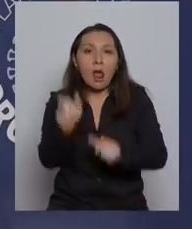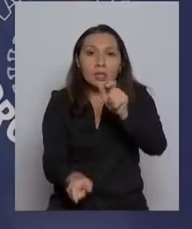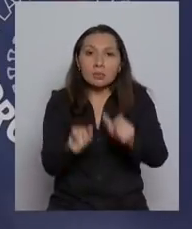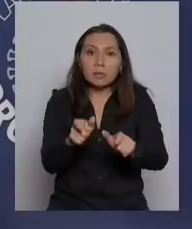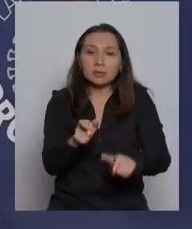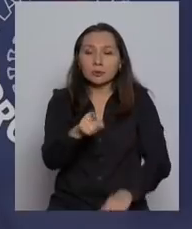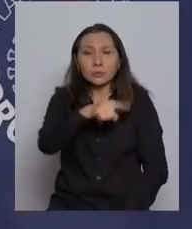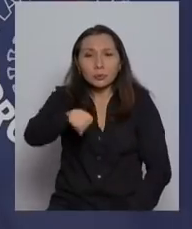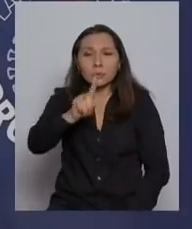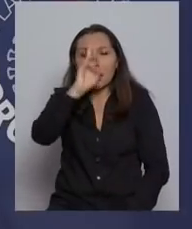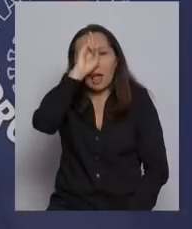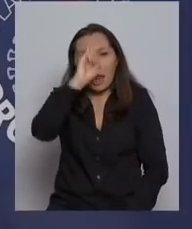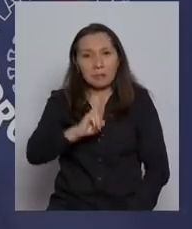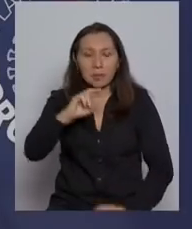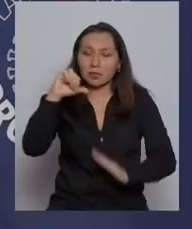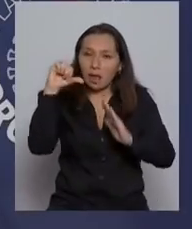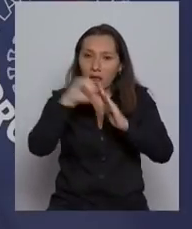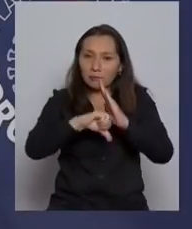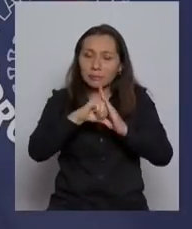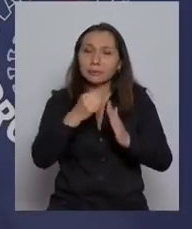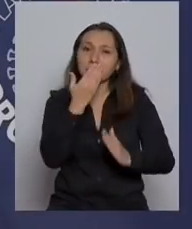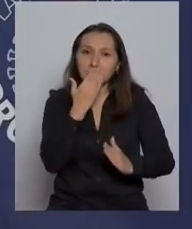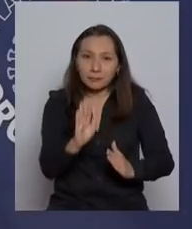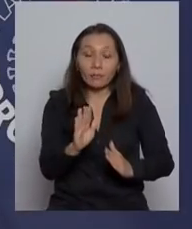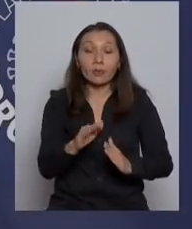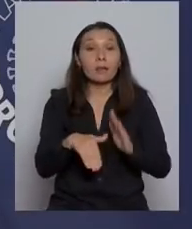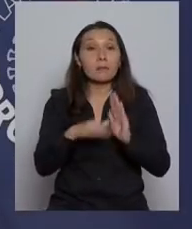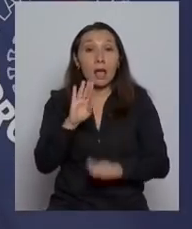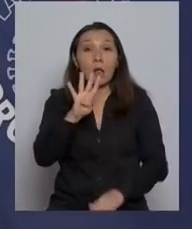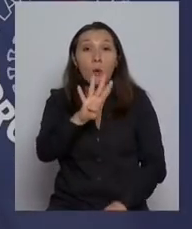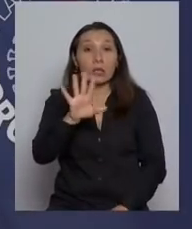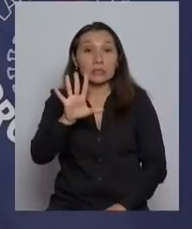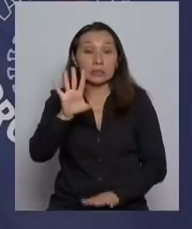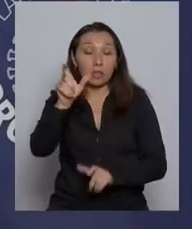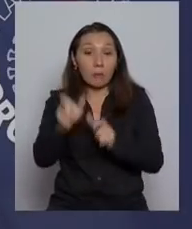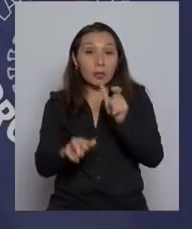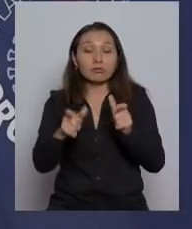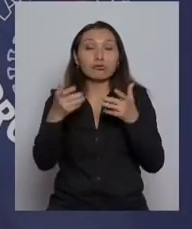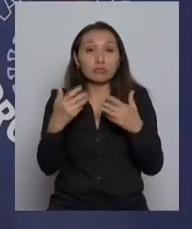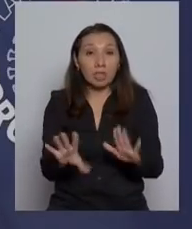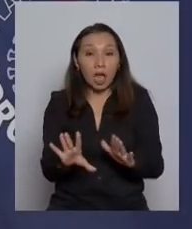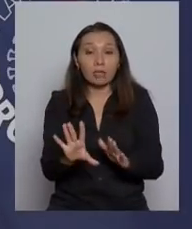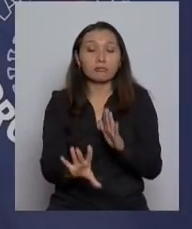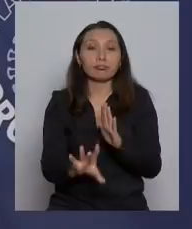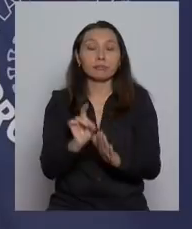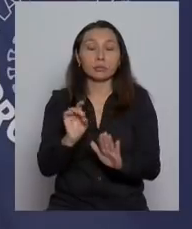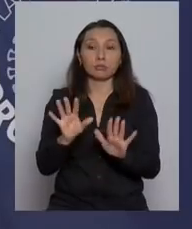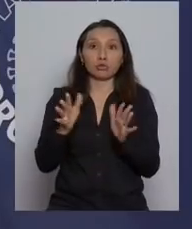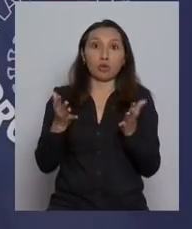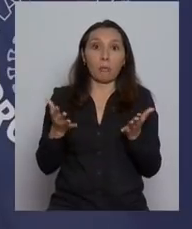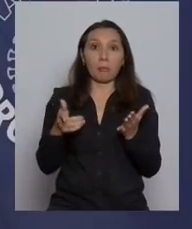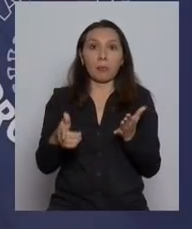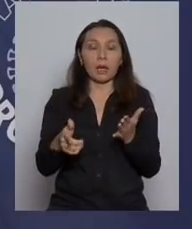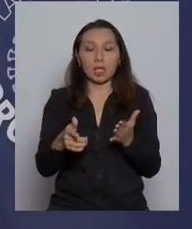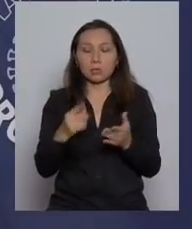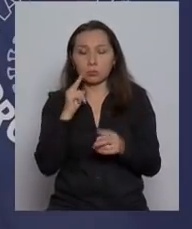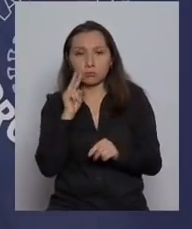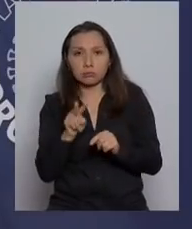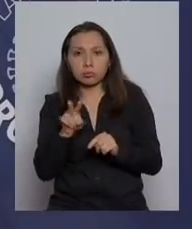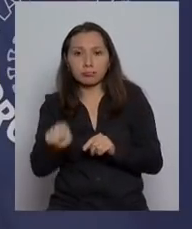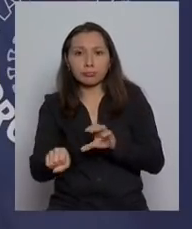personas respeten la cuarentena. Son más de 45 las personas ya que ha sorprendido la fuerza